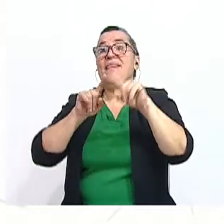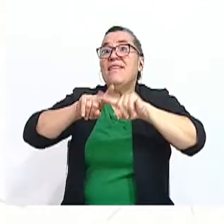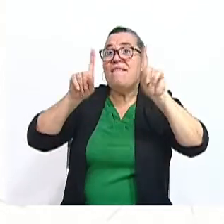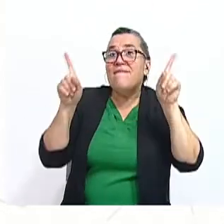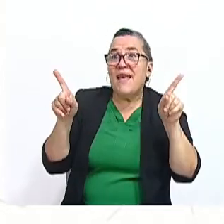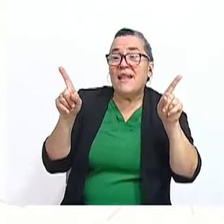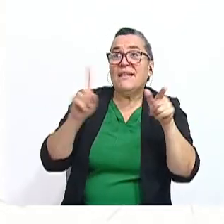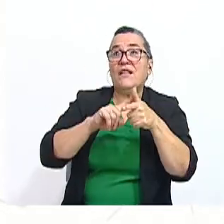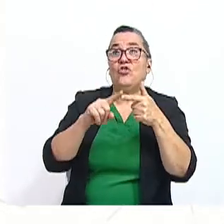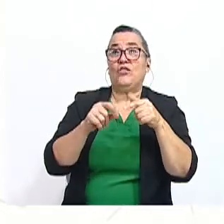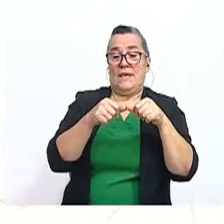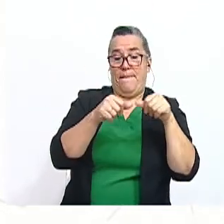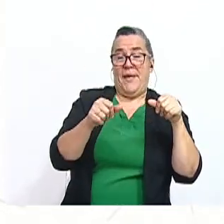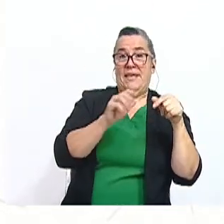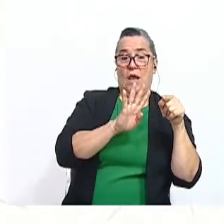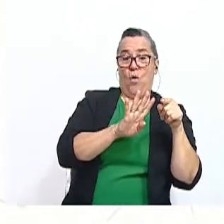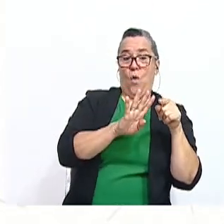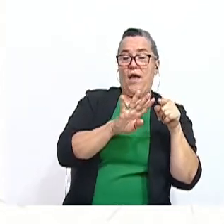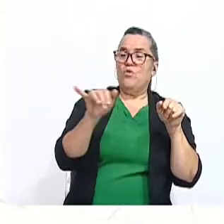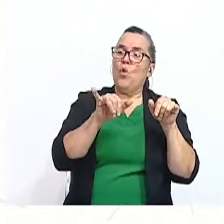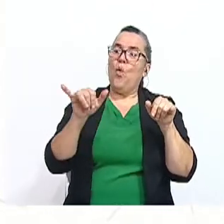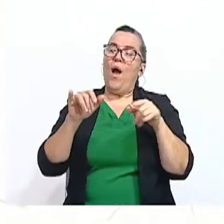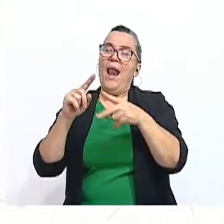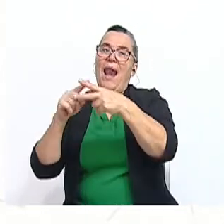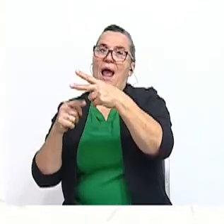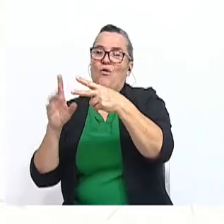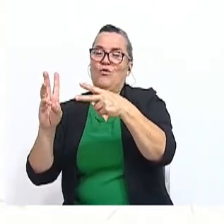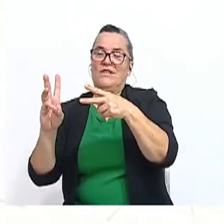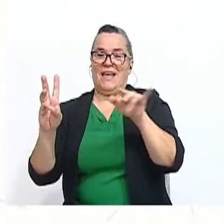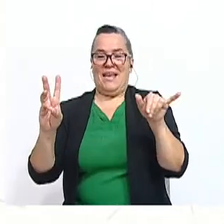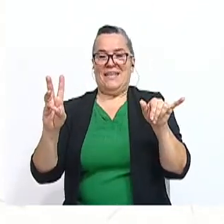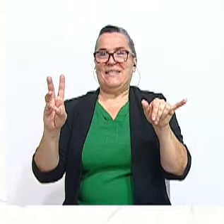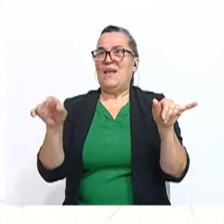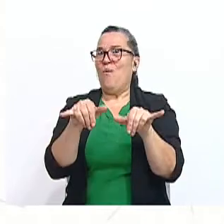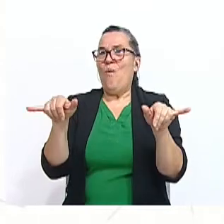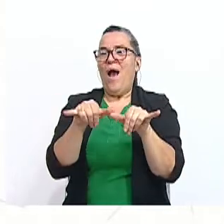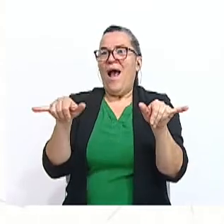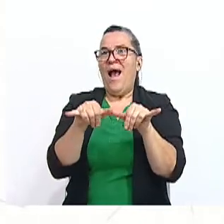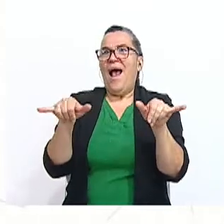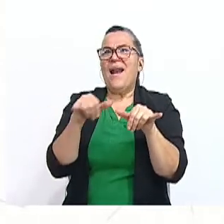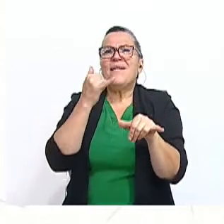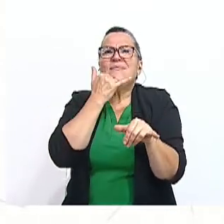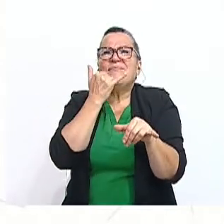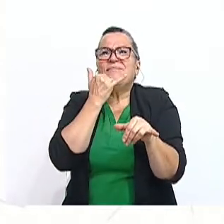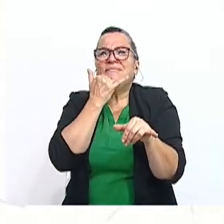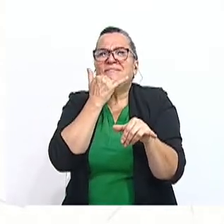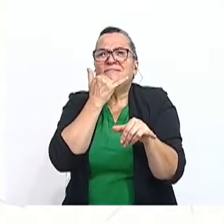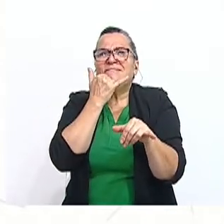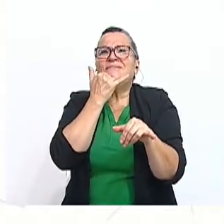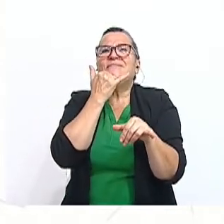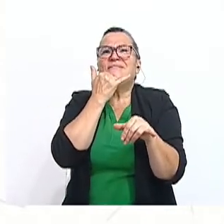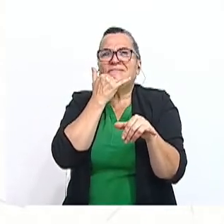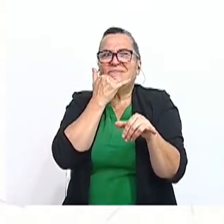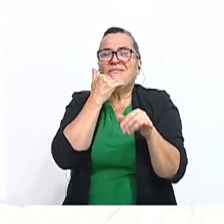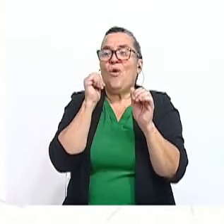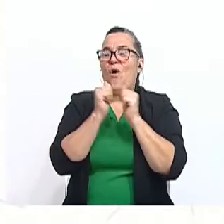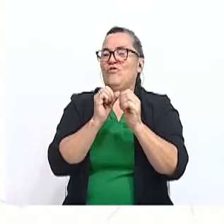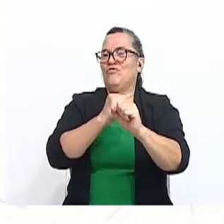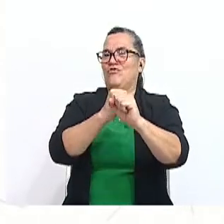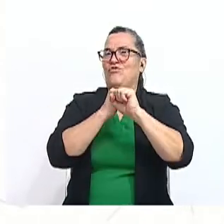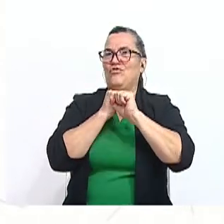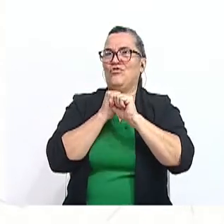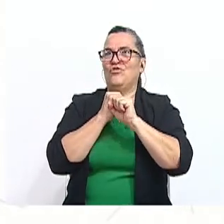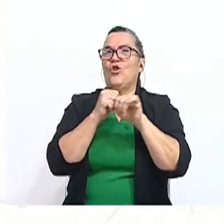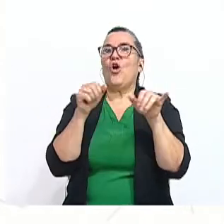del ángulo 4 es igual a la medida del ángulo 6. ¿Qué pasaba en ese momento? Muy bien, con eso podemos asegurar que los